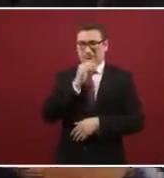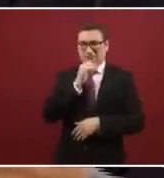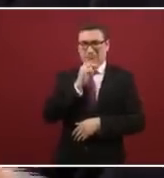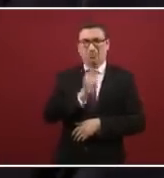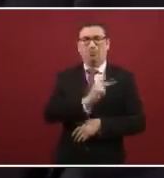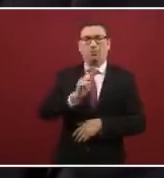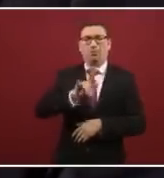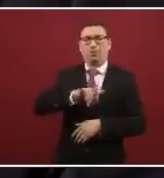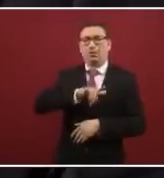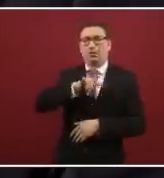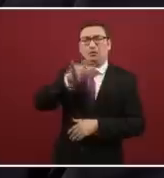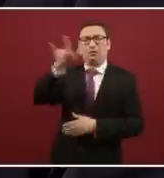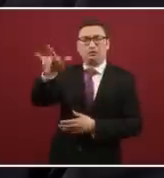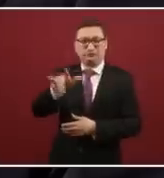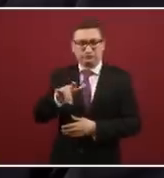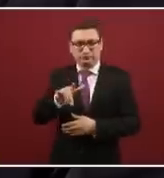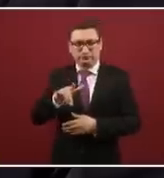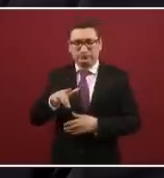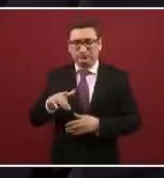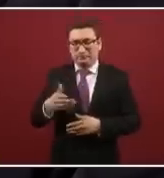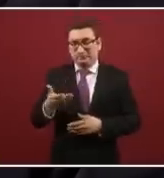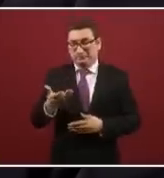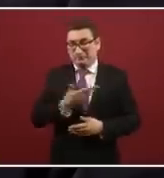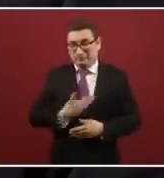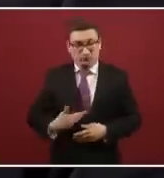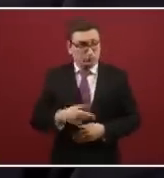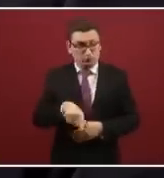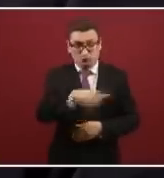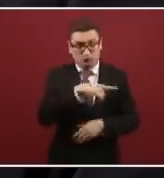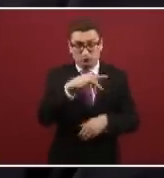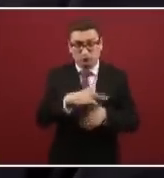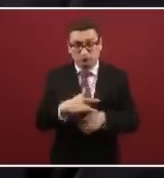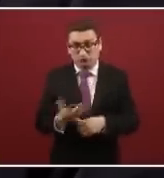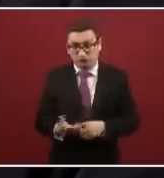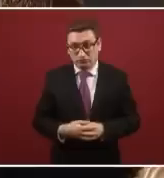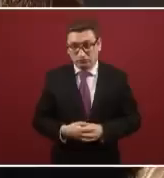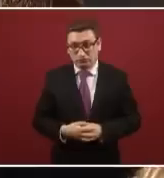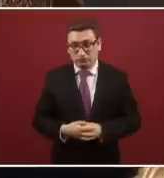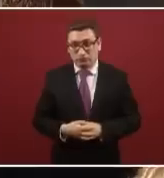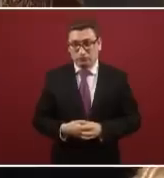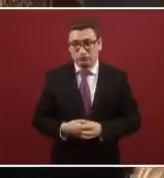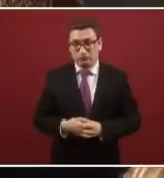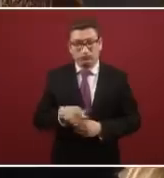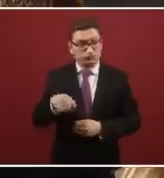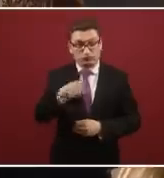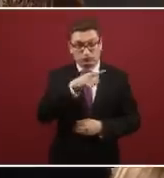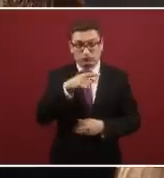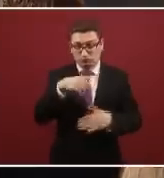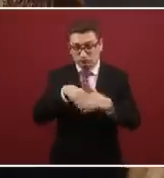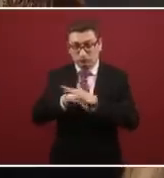avión presidencial. ¿No se subieron ustedes al avión?